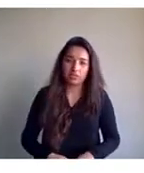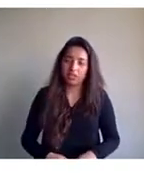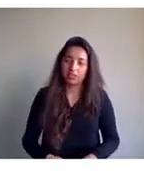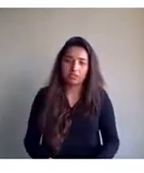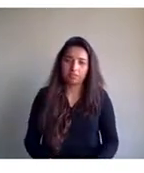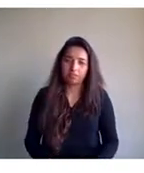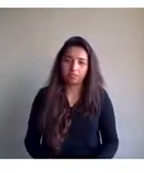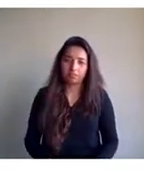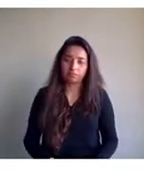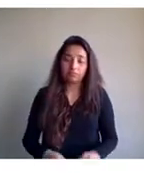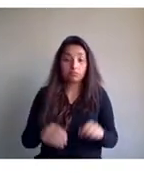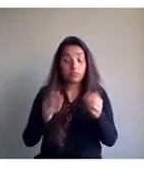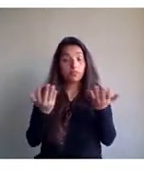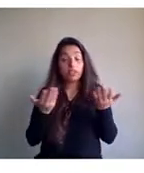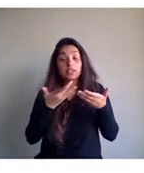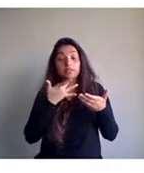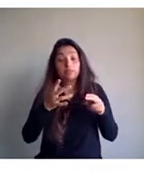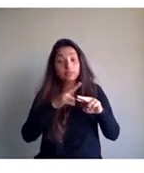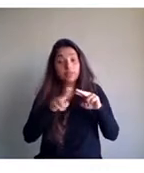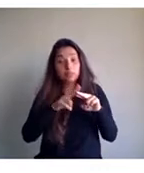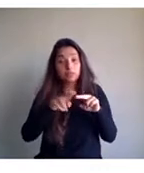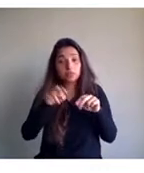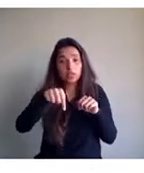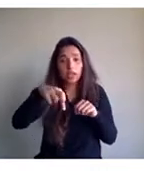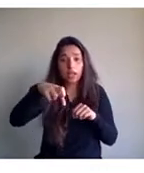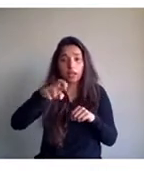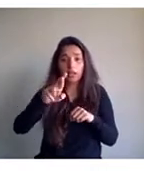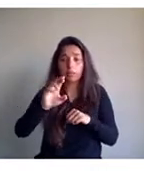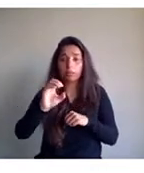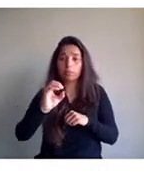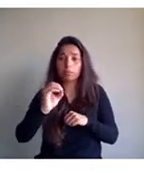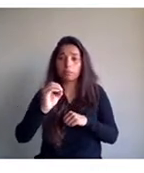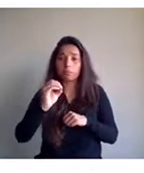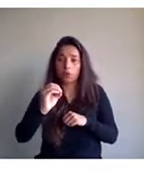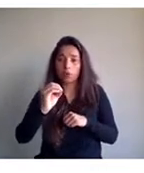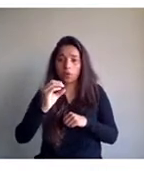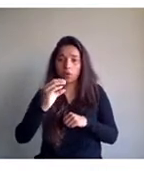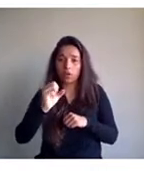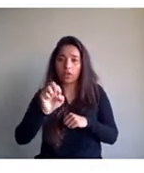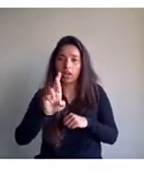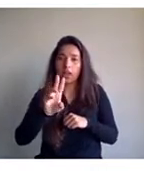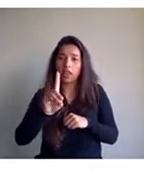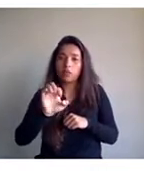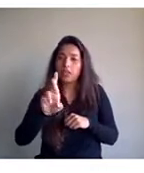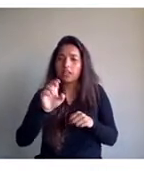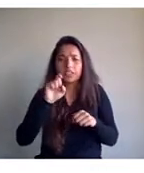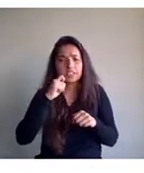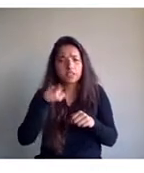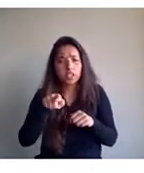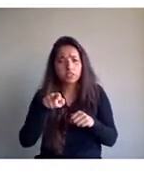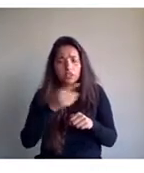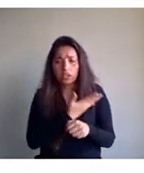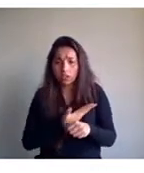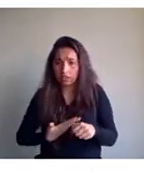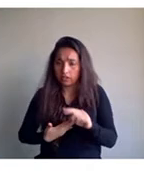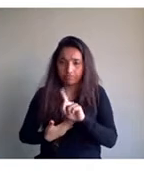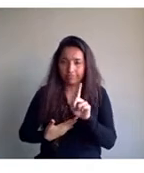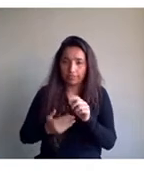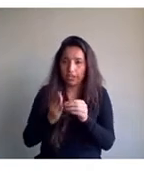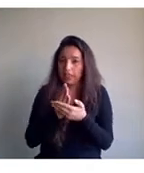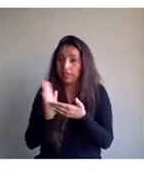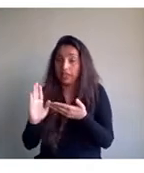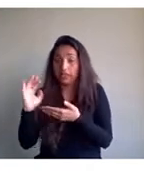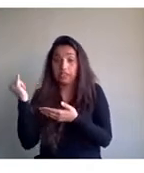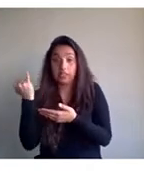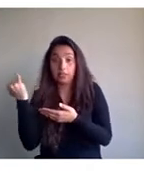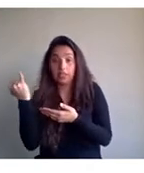procuraduría para los ambos chilenos y por nombre las responsabilidades con entidad autónoma y no pertenece al gobierno que vigila la acción de